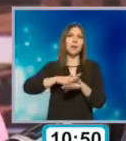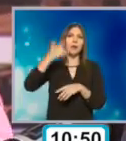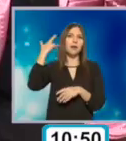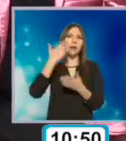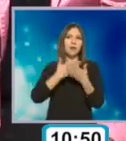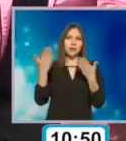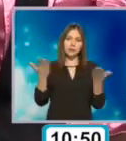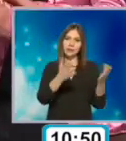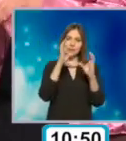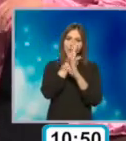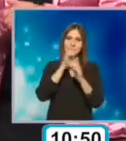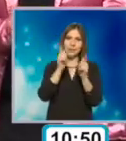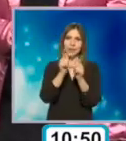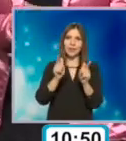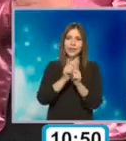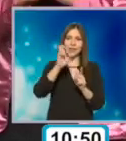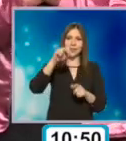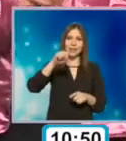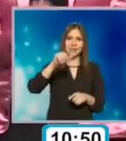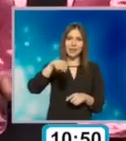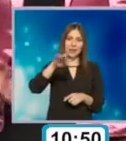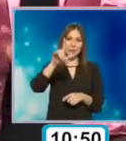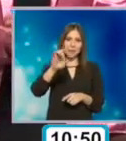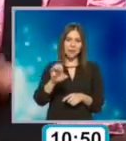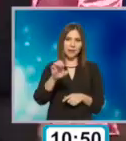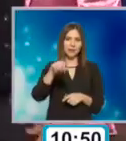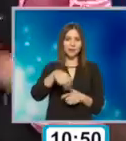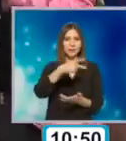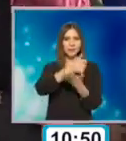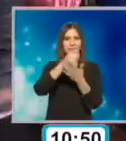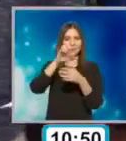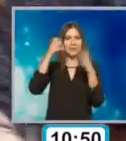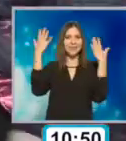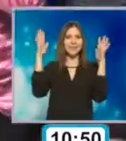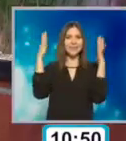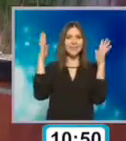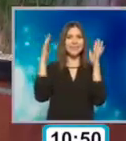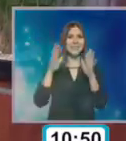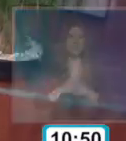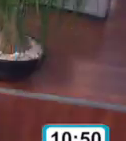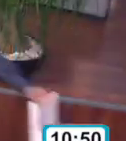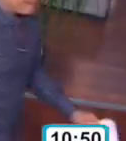cantar, muchachos. Grupo Ensamble con nosotros estamos. En tus ciudades. ¡Aplauso!